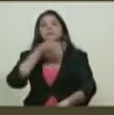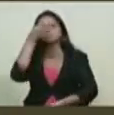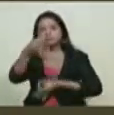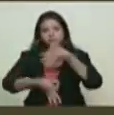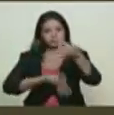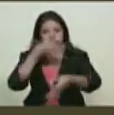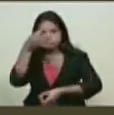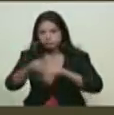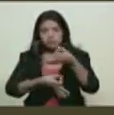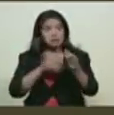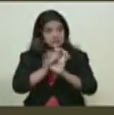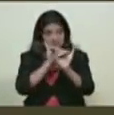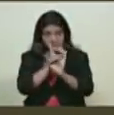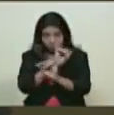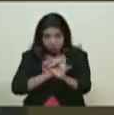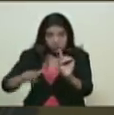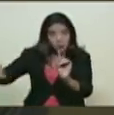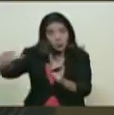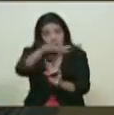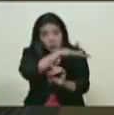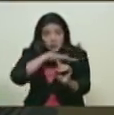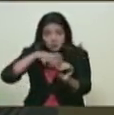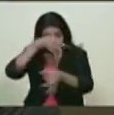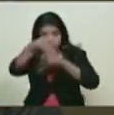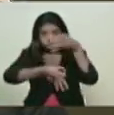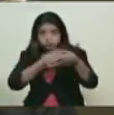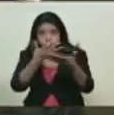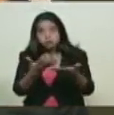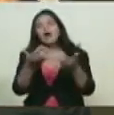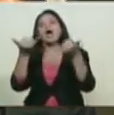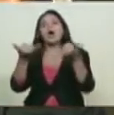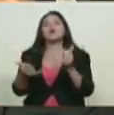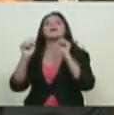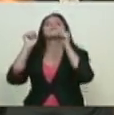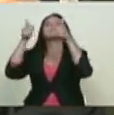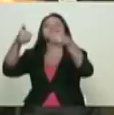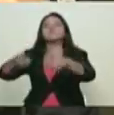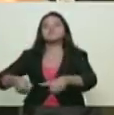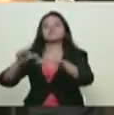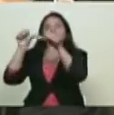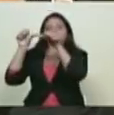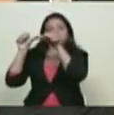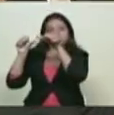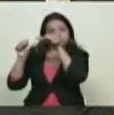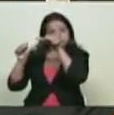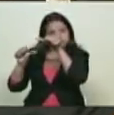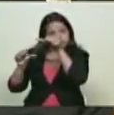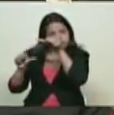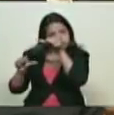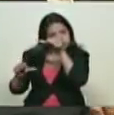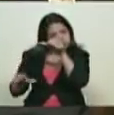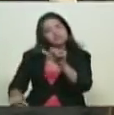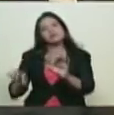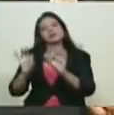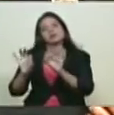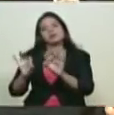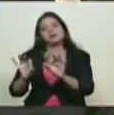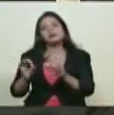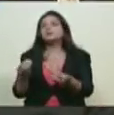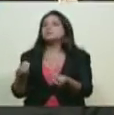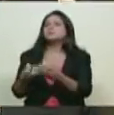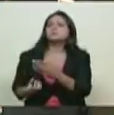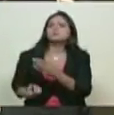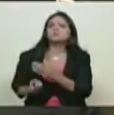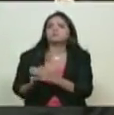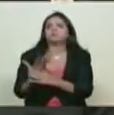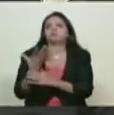todo esto en contexto a explicarles fundamentalmente como nace